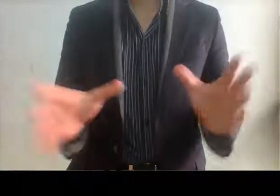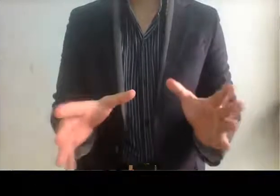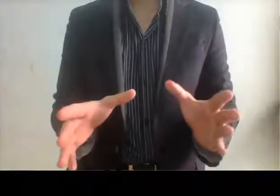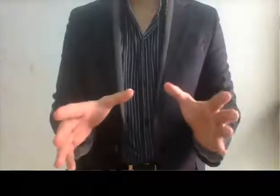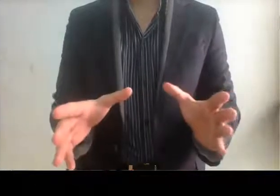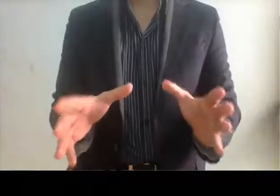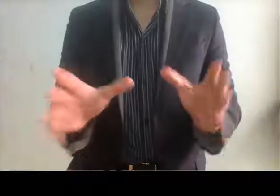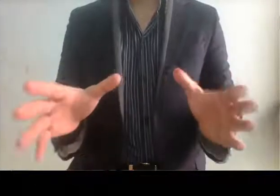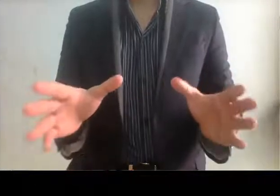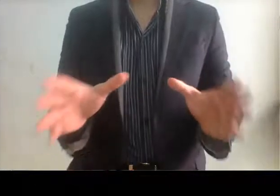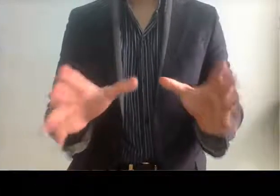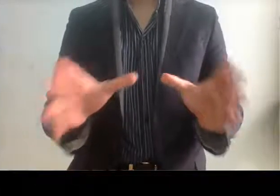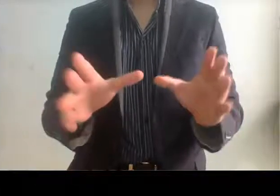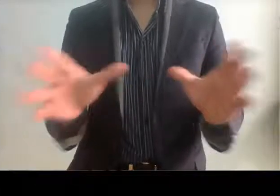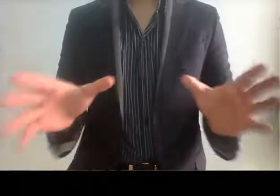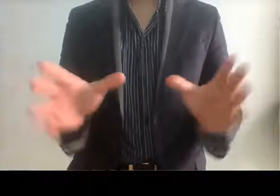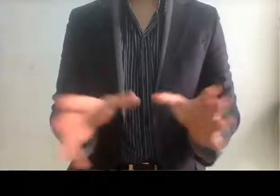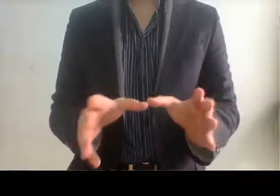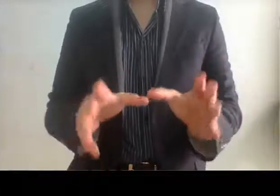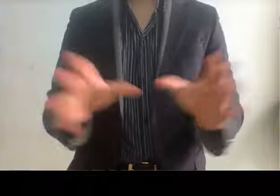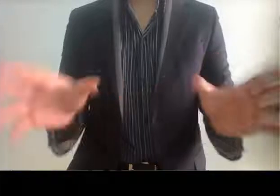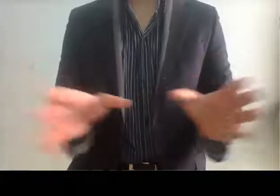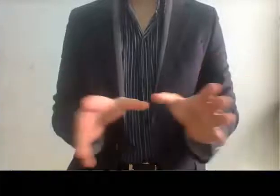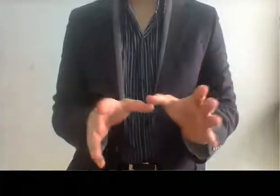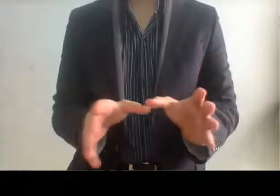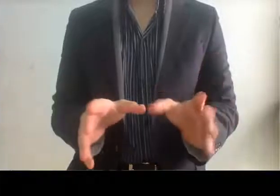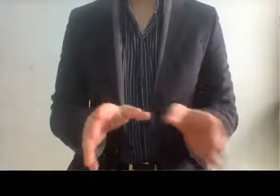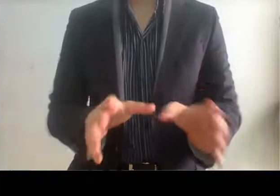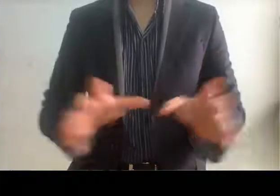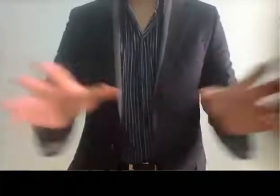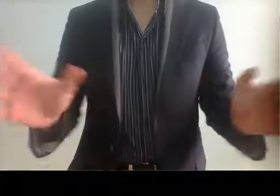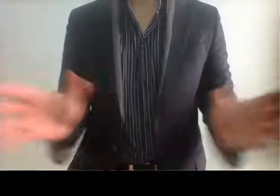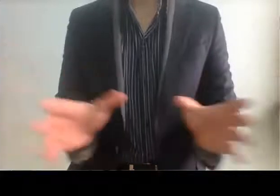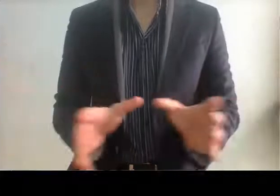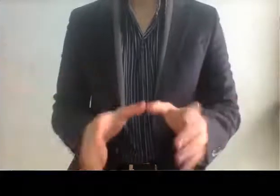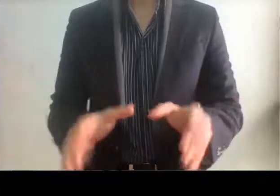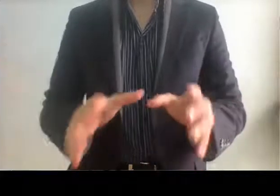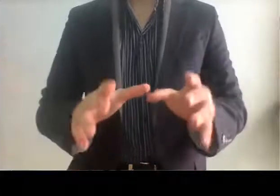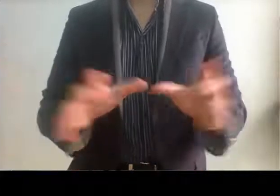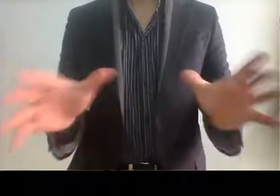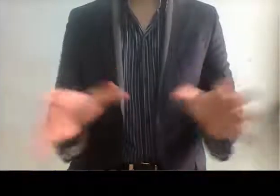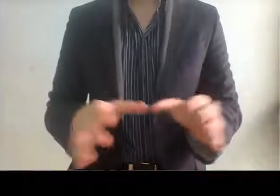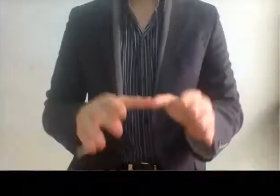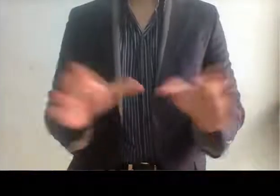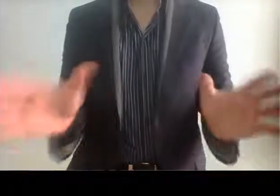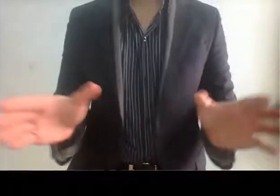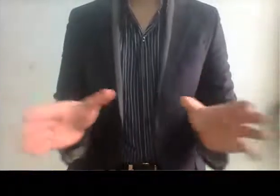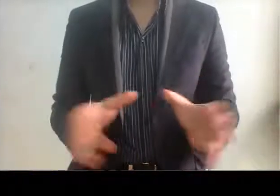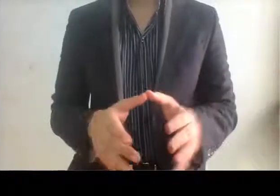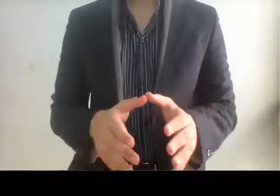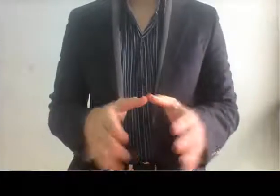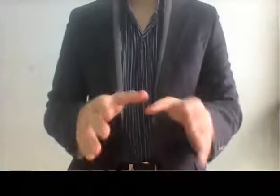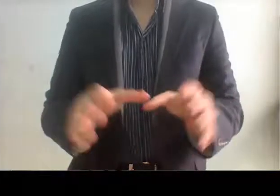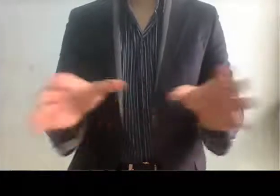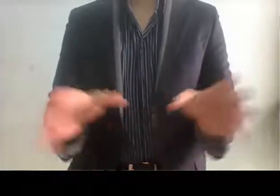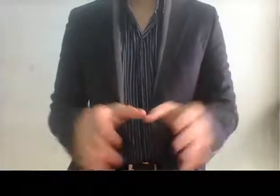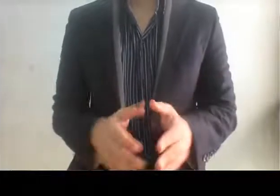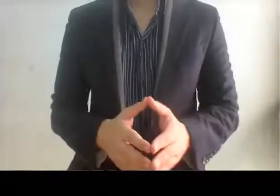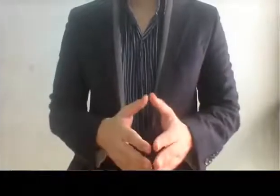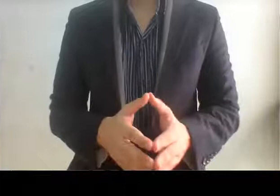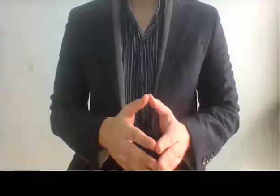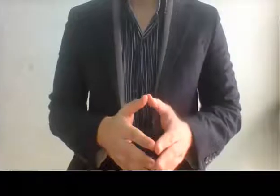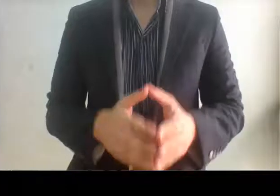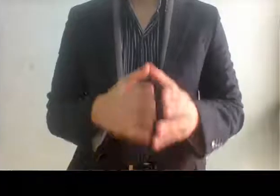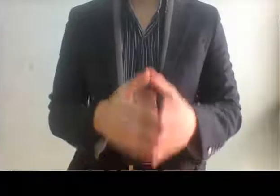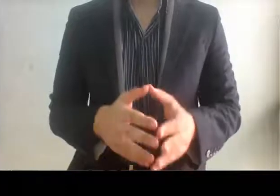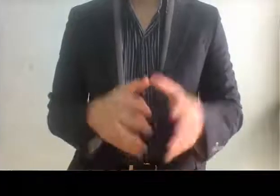tocó personas así, me tocó personas que piensan que los ventiladores solamente se usan para el COVID, que no tienen nada de conocimiento, ni siquiera investigan